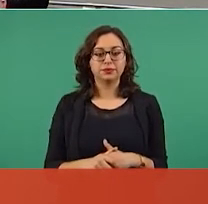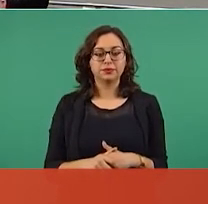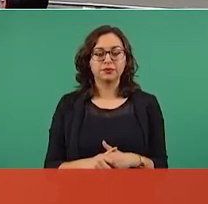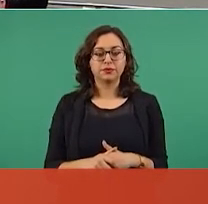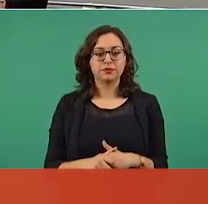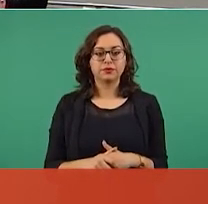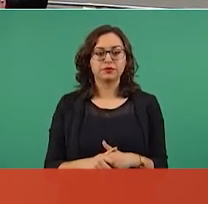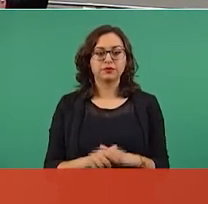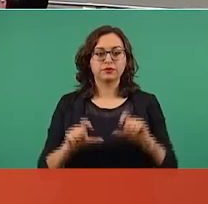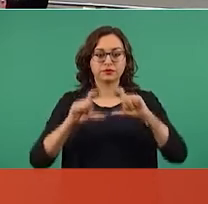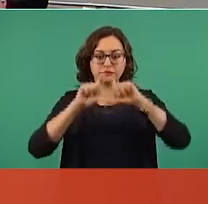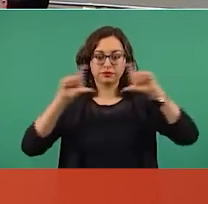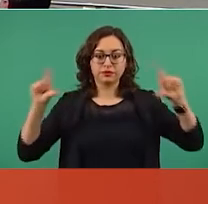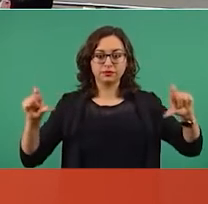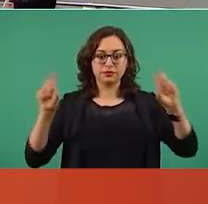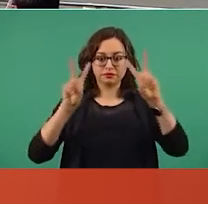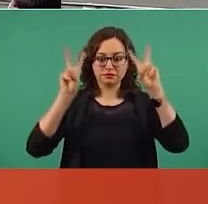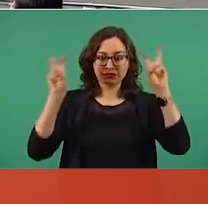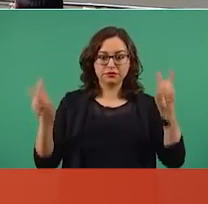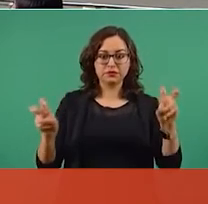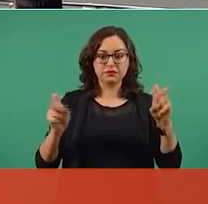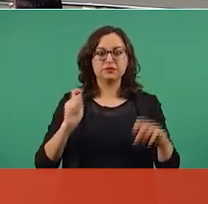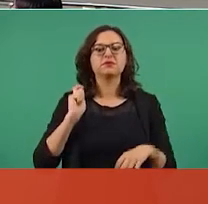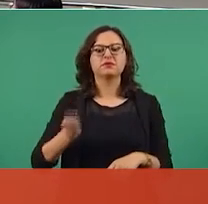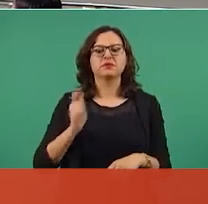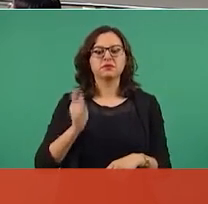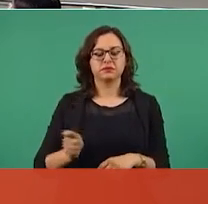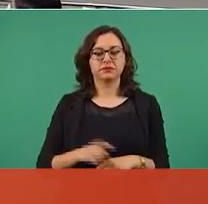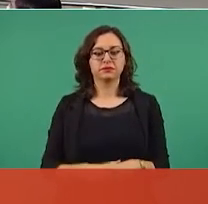en su portada, a ver qué dice.